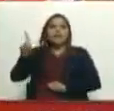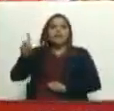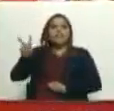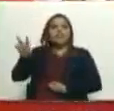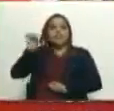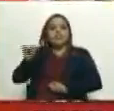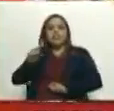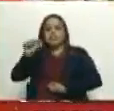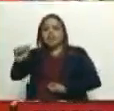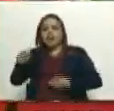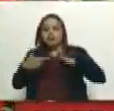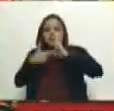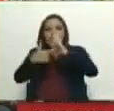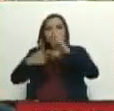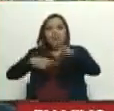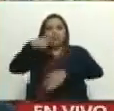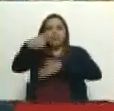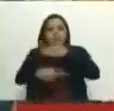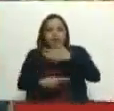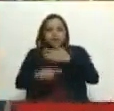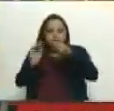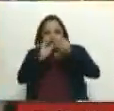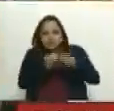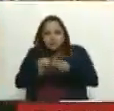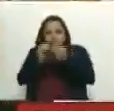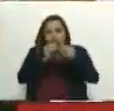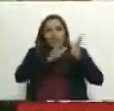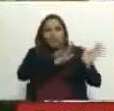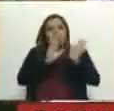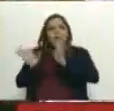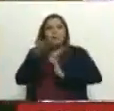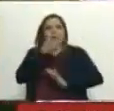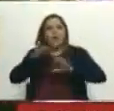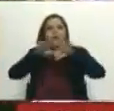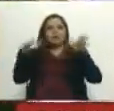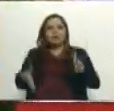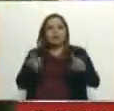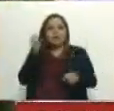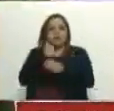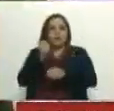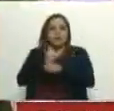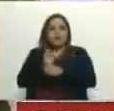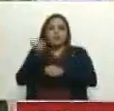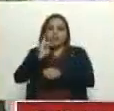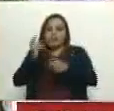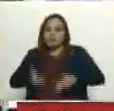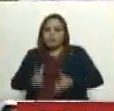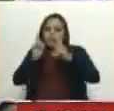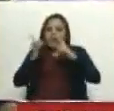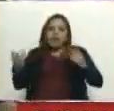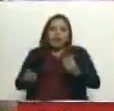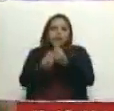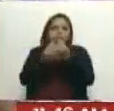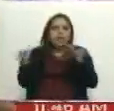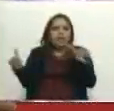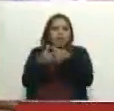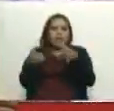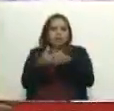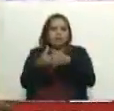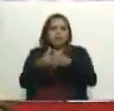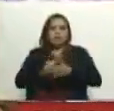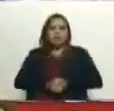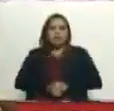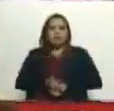que se va a perfeccionar en estas mesas de trabajo y que nos va a permitir, junto con un equipo que ya designó el